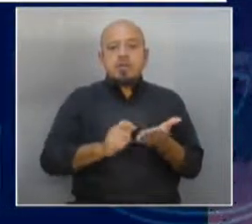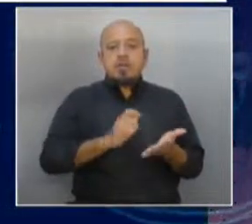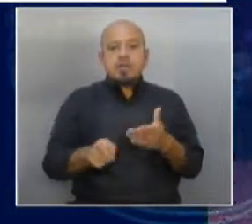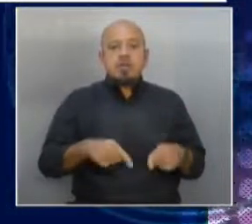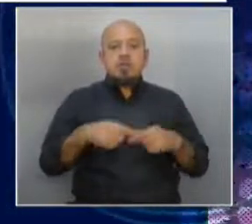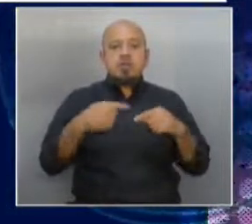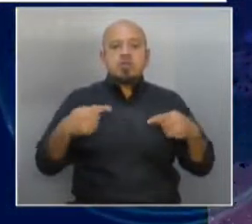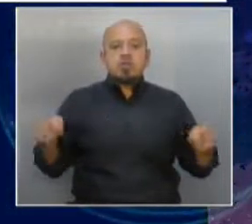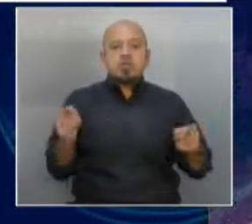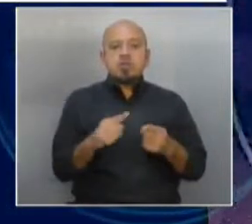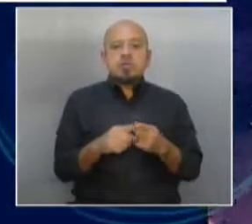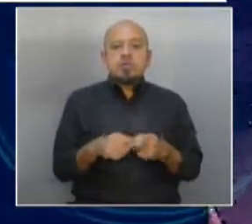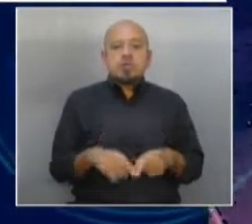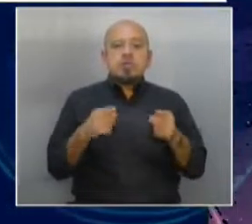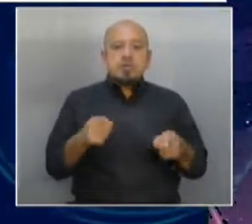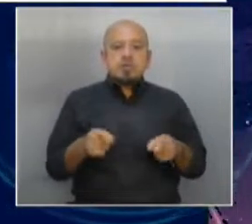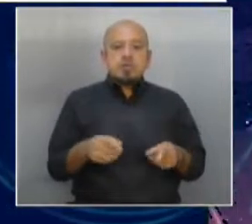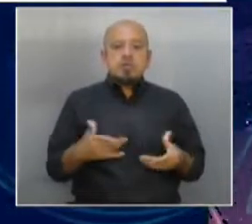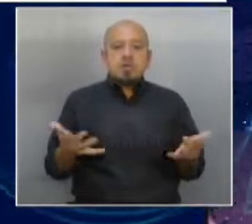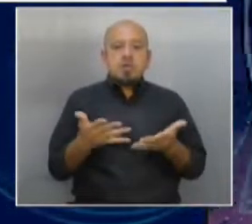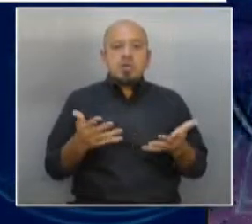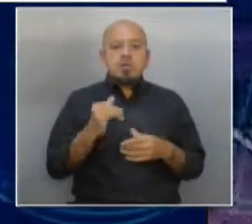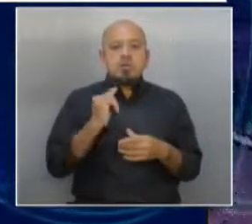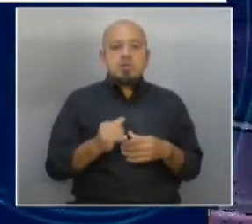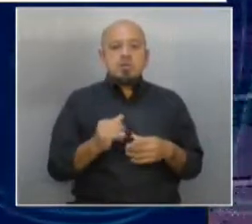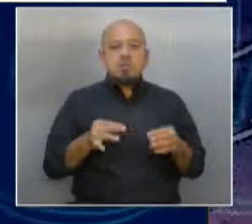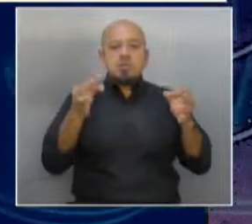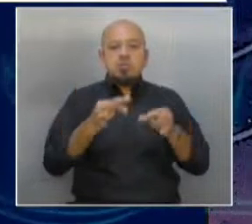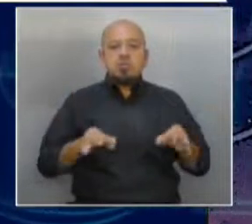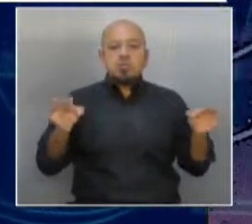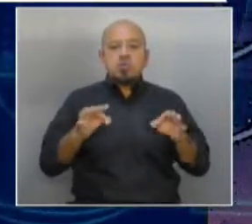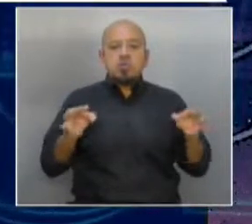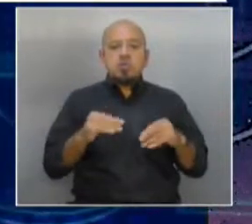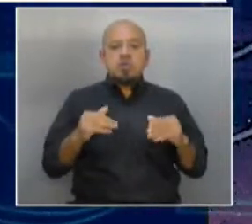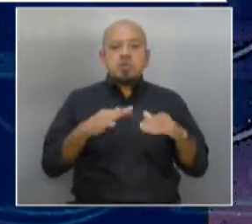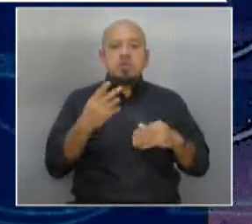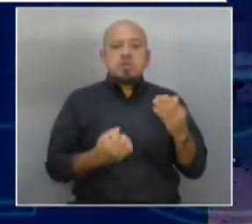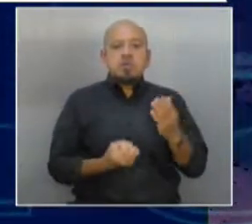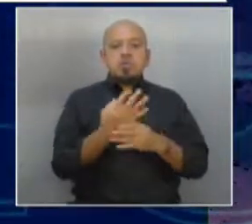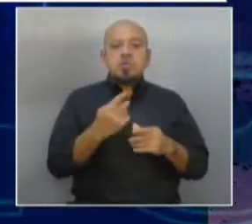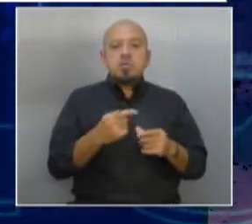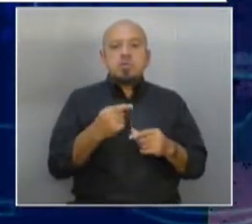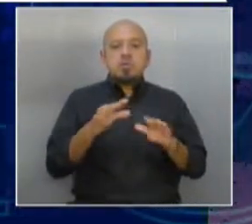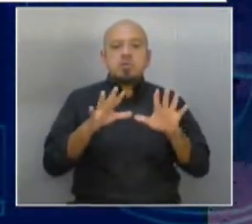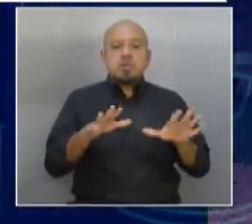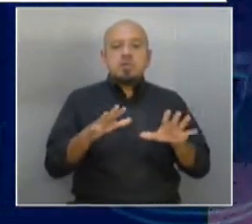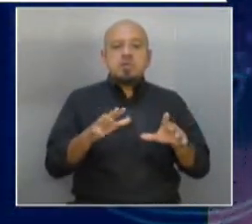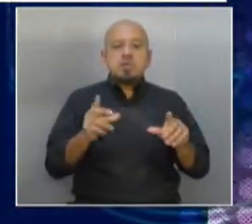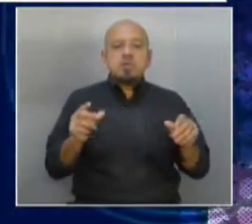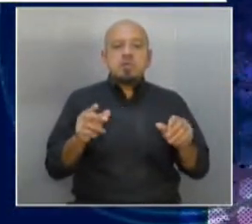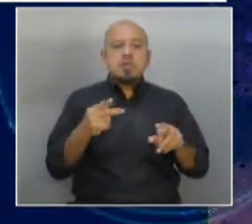cosas. Y de ahí, bueno, ahora sí se concretaron canciones como la más nuevita, que la voy a estrenar el 10, que se llama